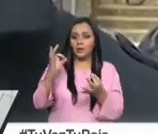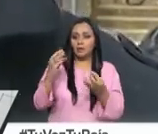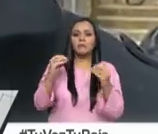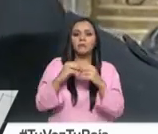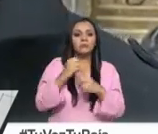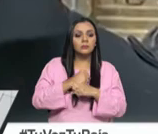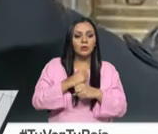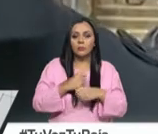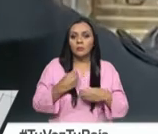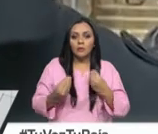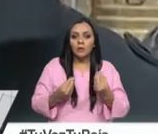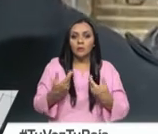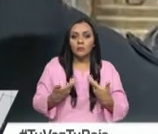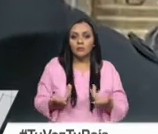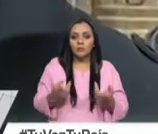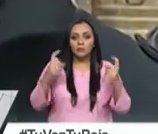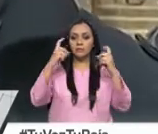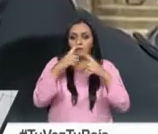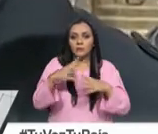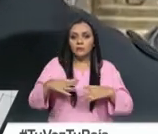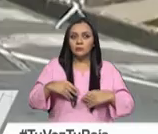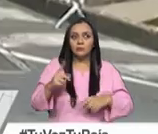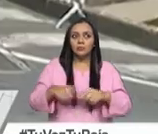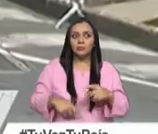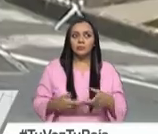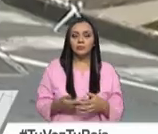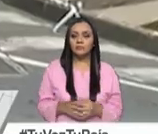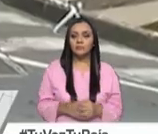Es realmente difícil de aceptar. No estamos bien, ¿no?